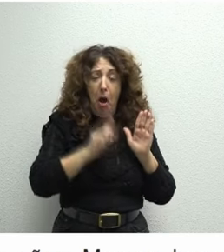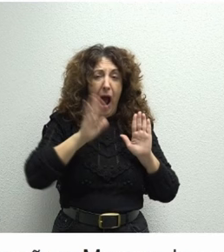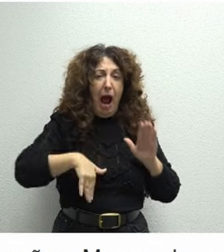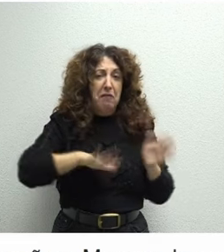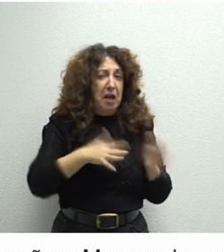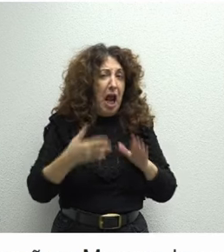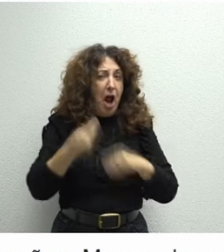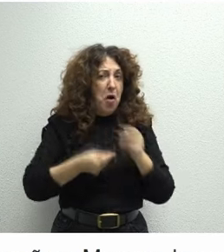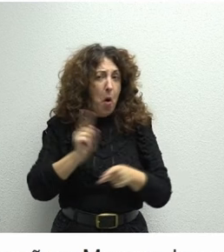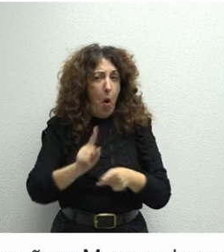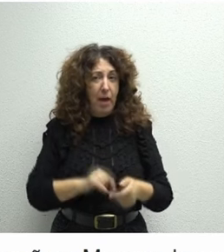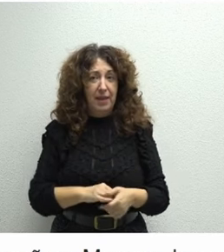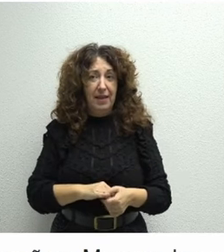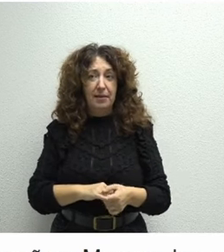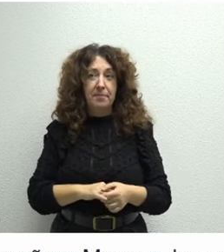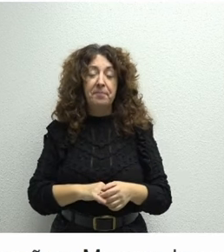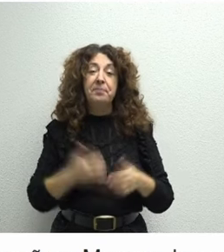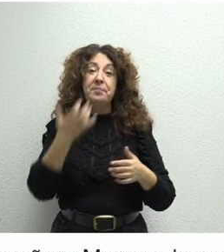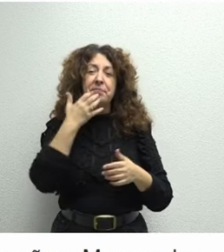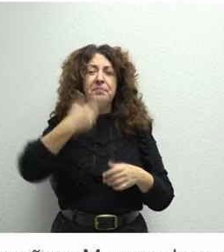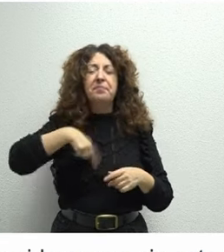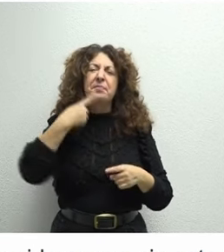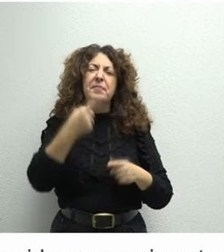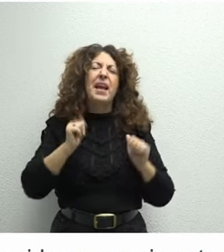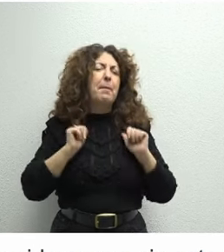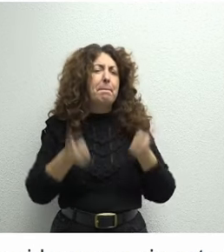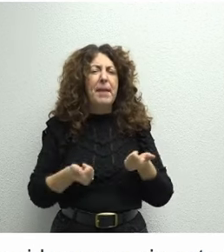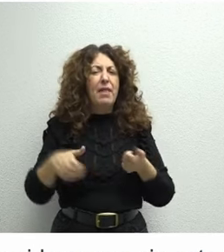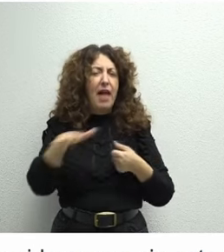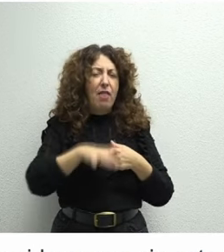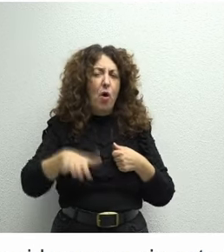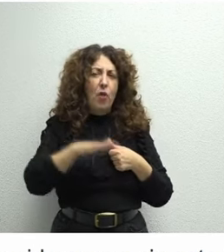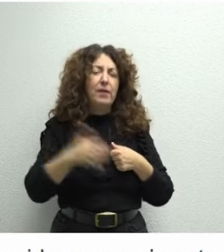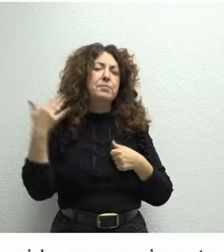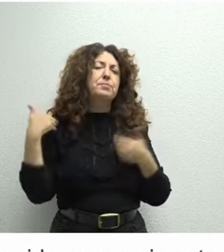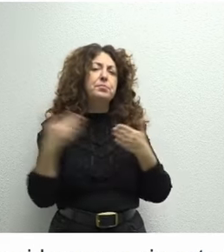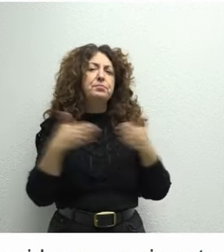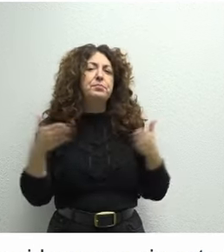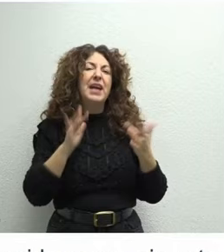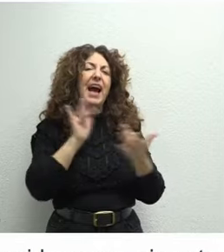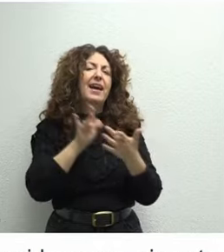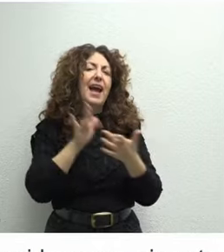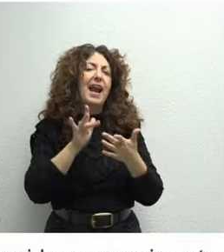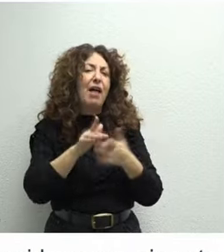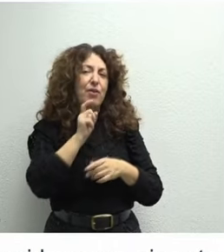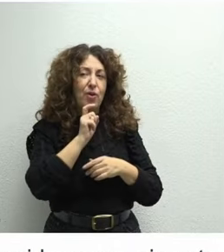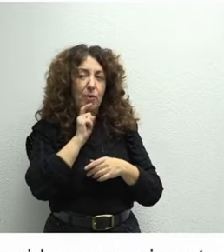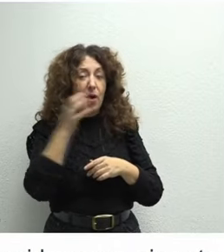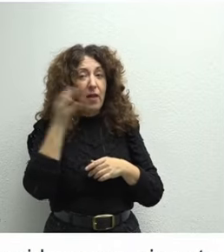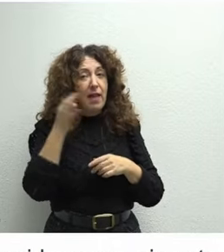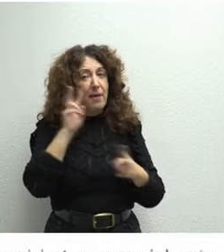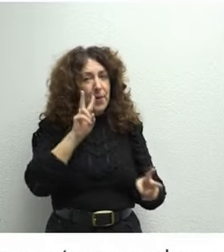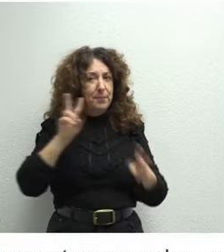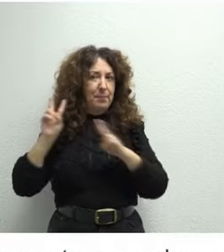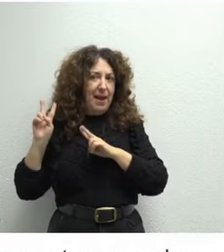tenemos que decir dónde dónde empieza no Dónde Dónde se inicia esta relación tenemos que echar un poco la vista atrás